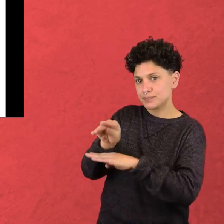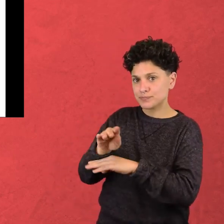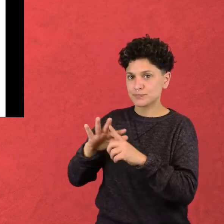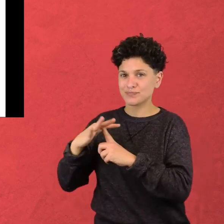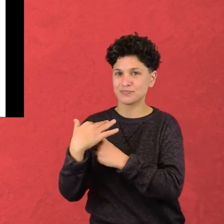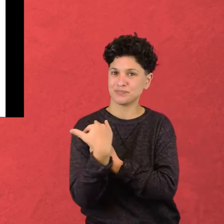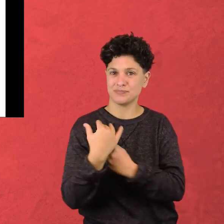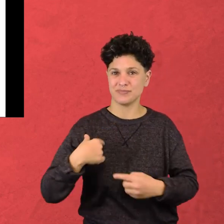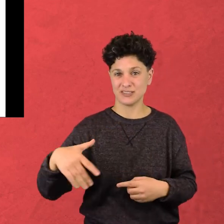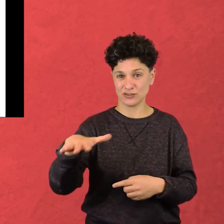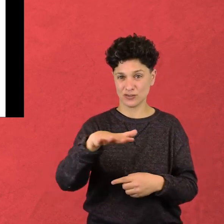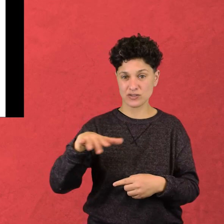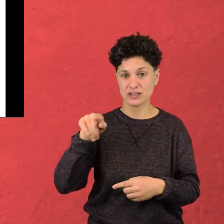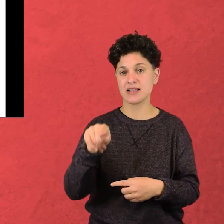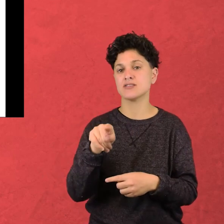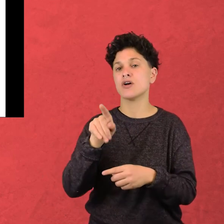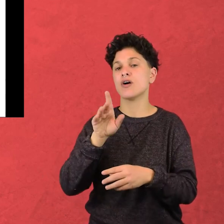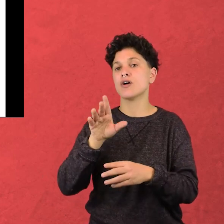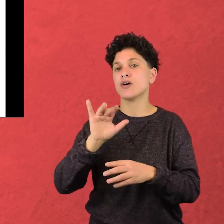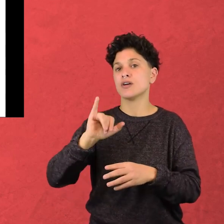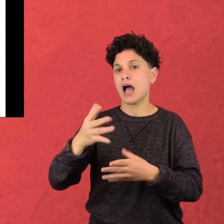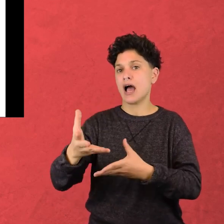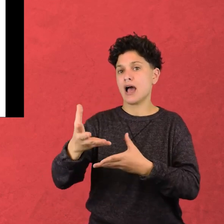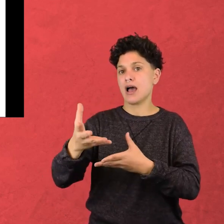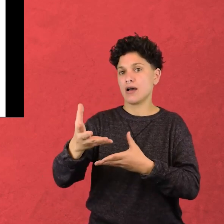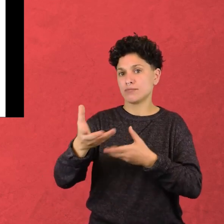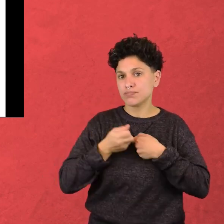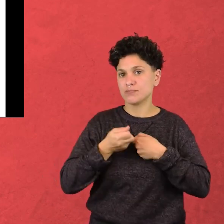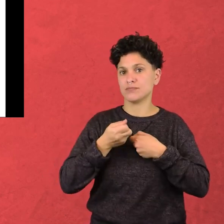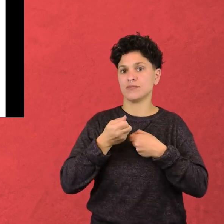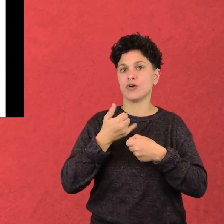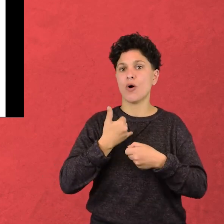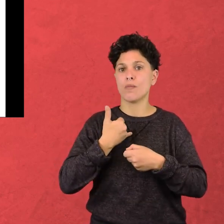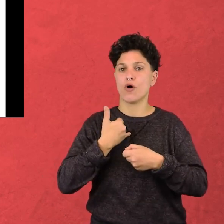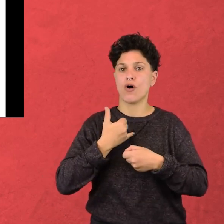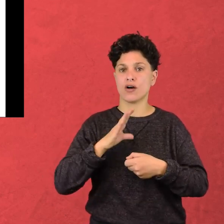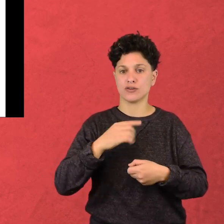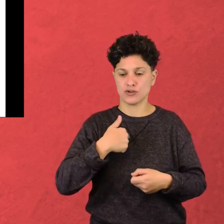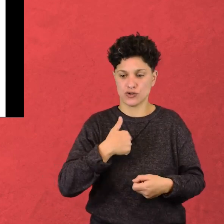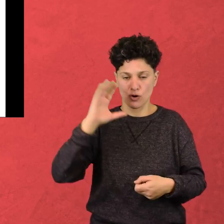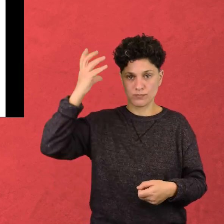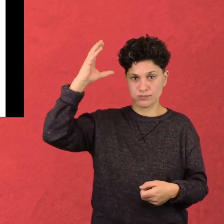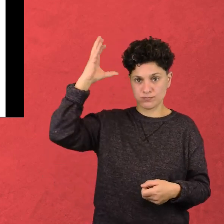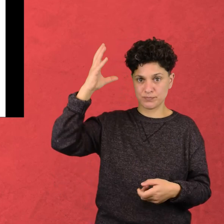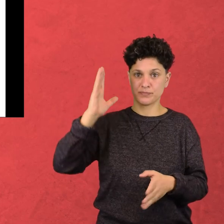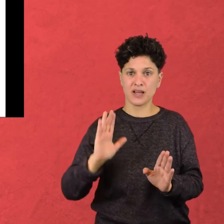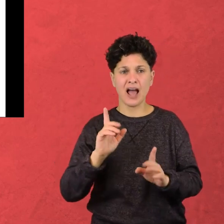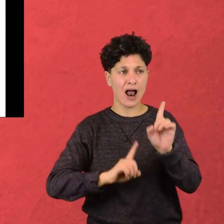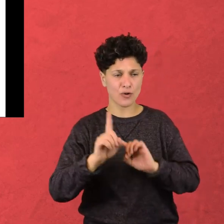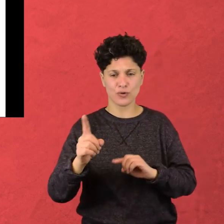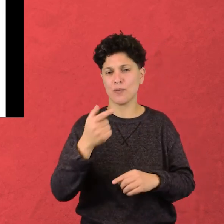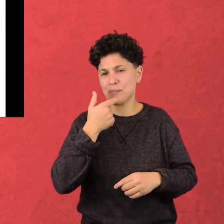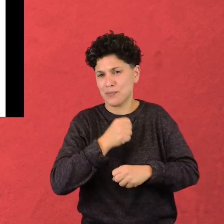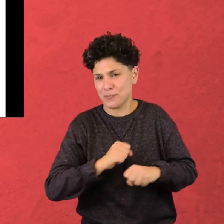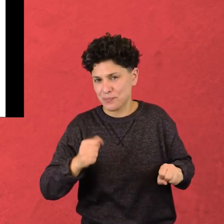fuimos socializados, cómo nos han criado, terminan de constituir nuestro temperamento. Pero